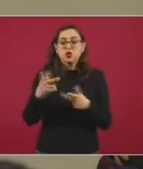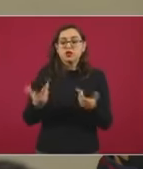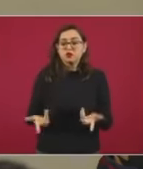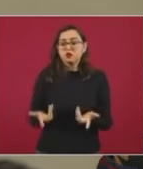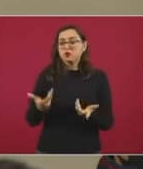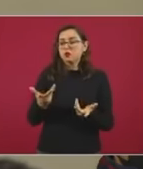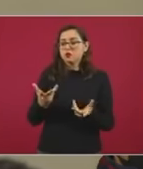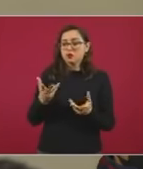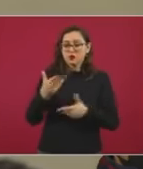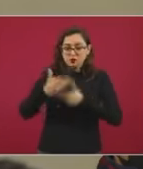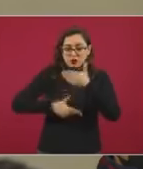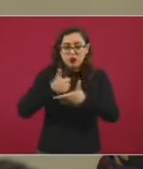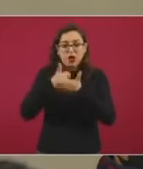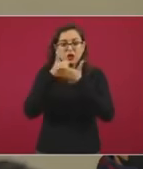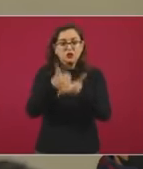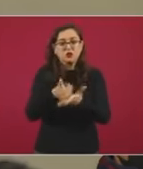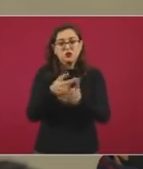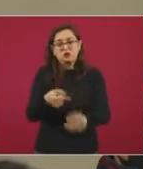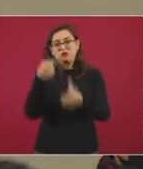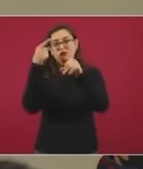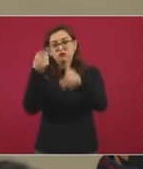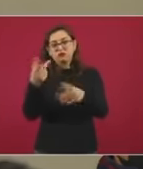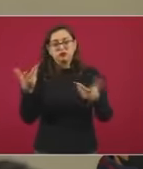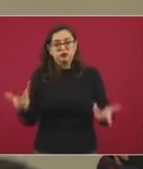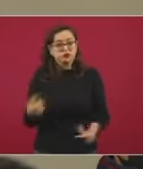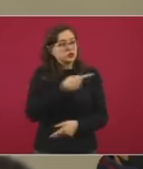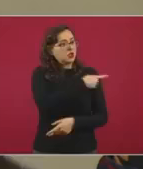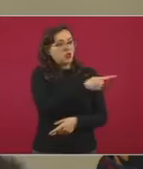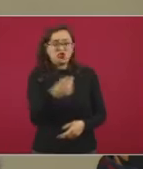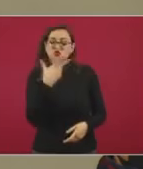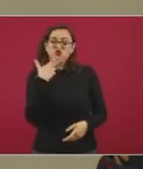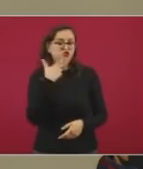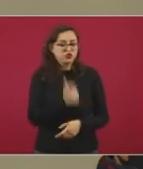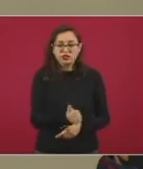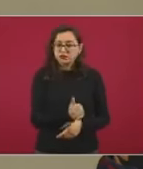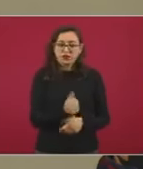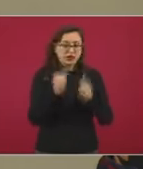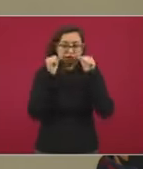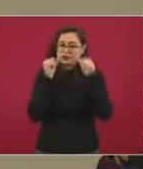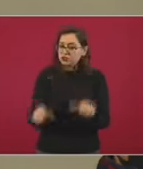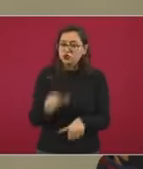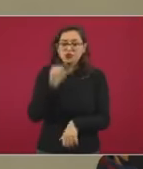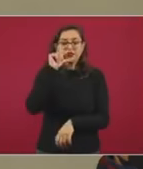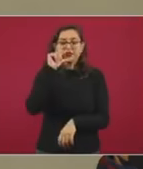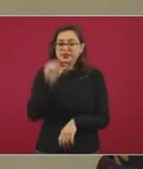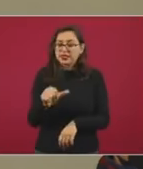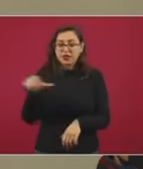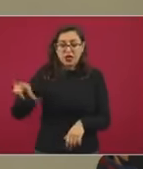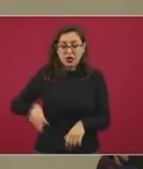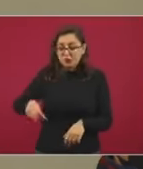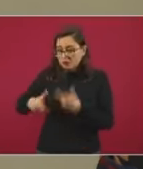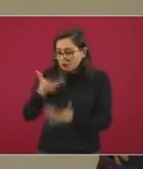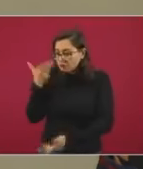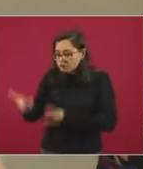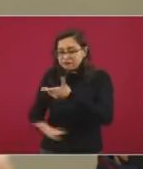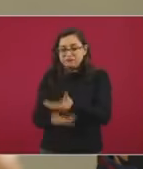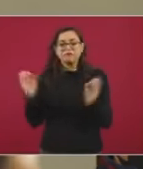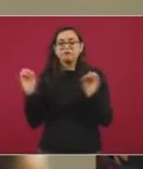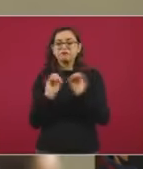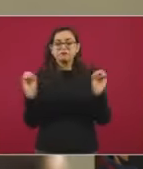metas. Funcionarios que no funcionan en el Infonavit, servidores que no sirven, no atendieron ni intentaron dar soluciones,